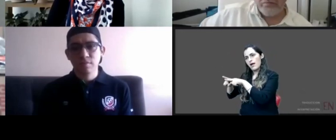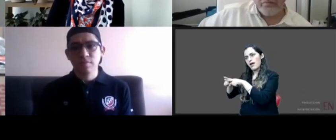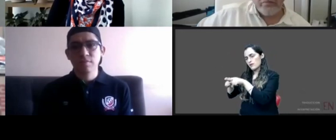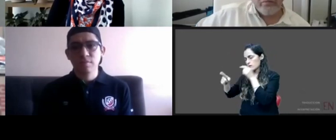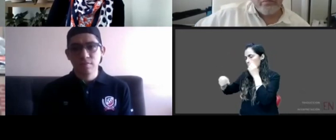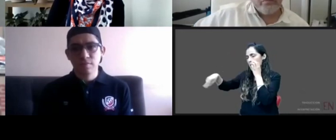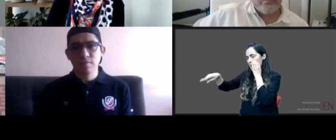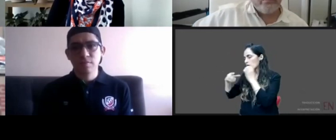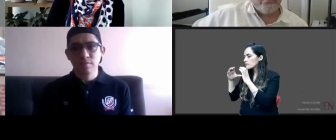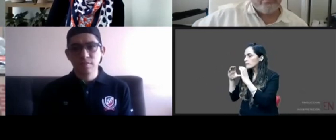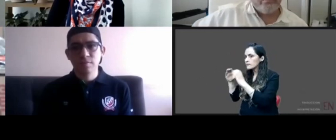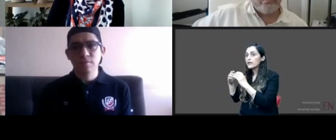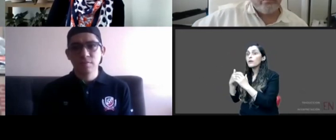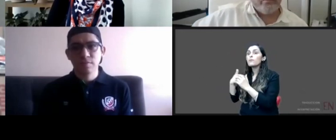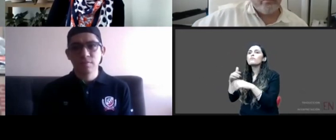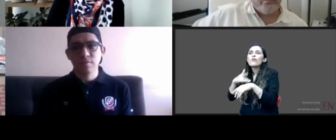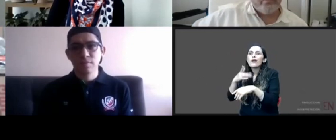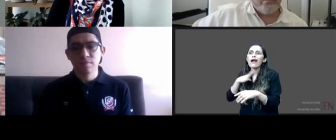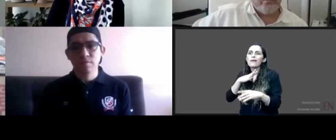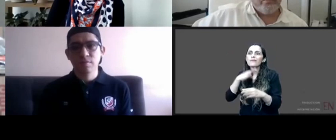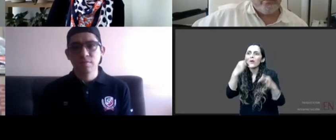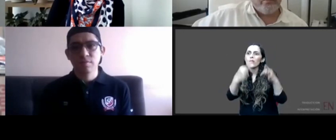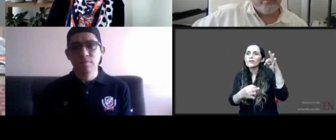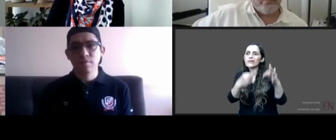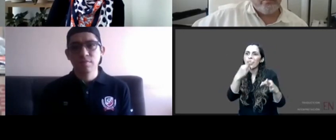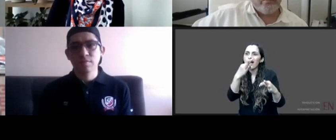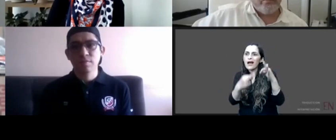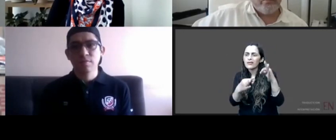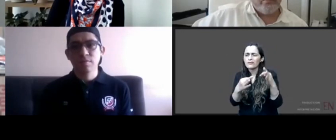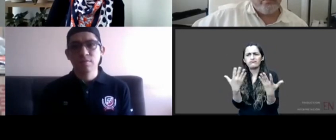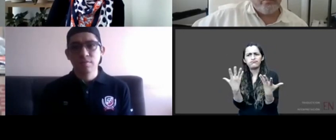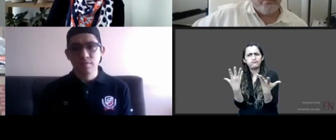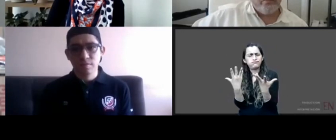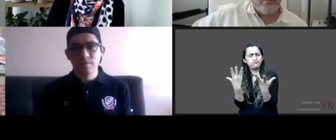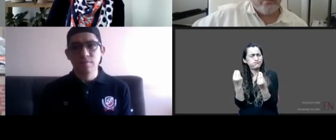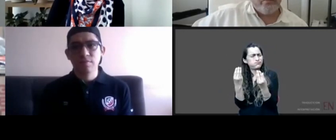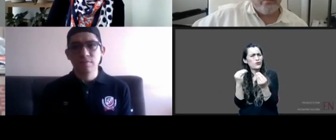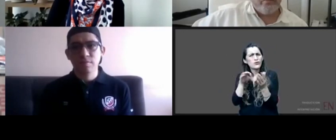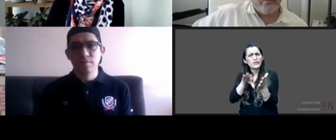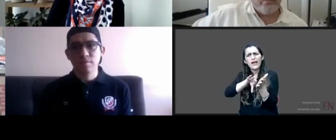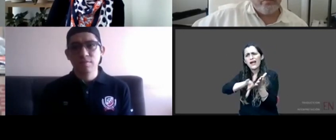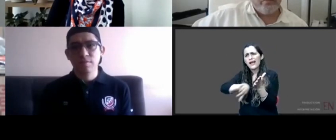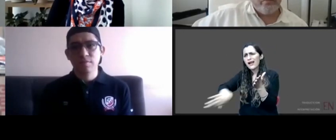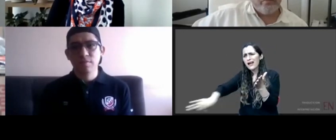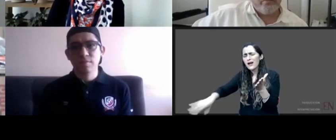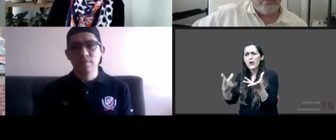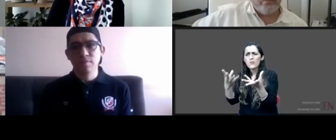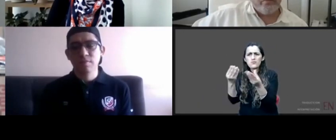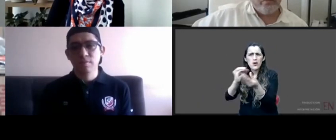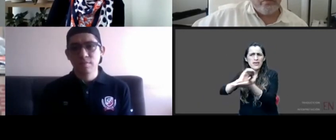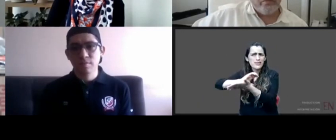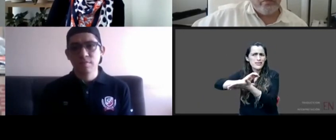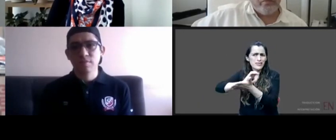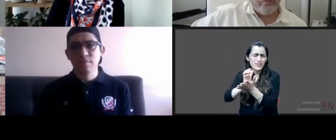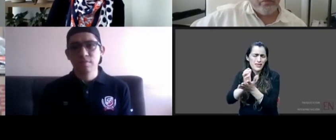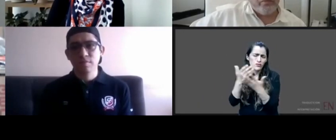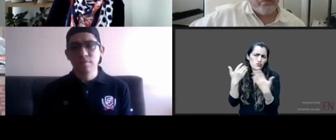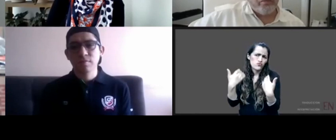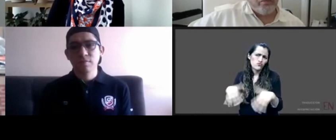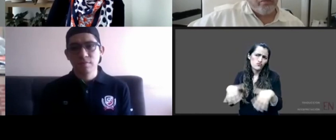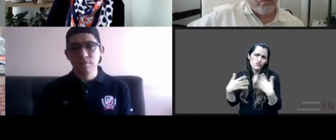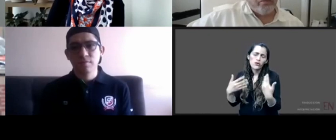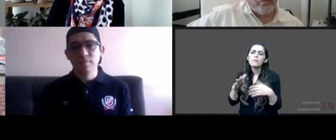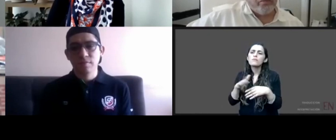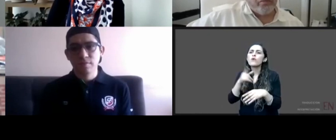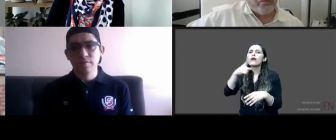en los juzgados hay mucha exclusión, mucha discriminación, porque los secretarios de acuerdos